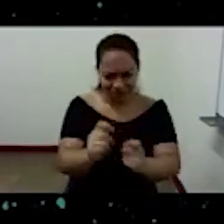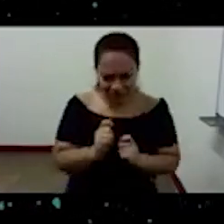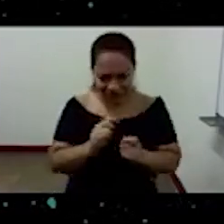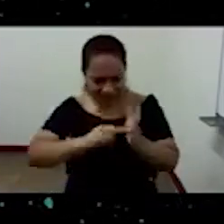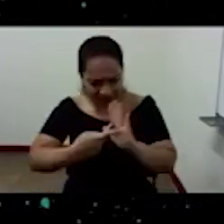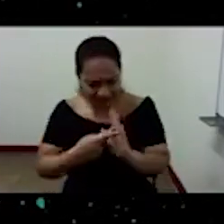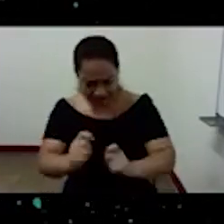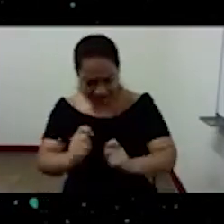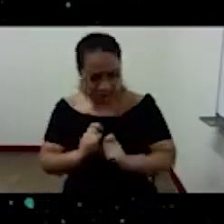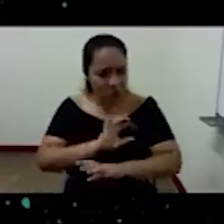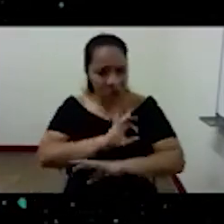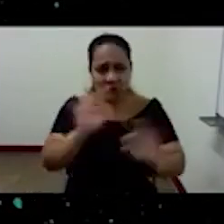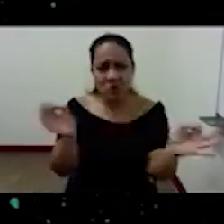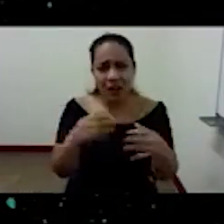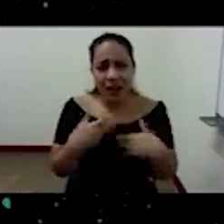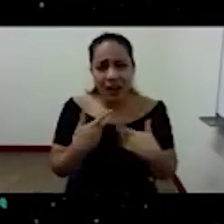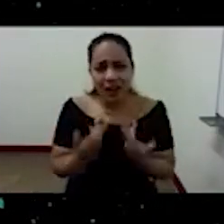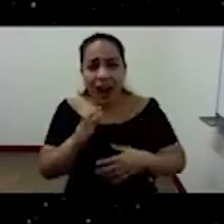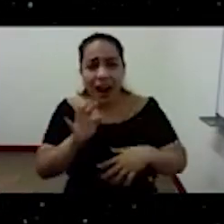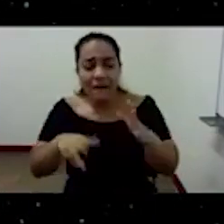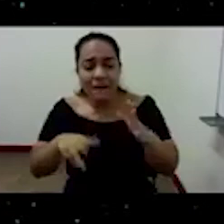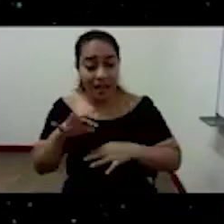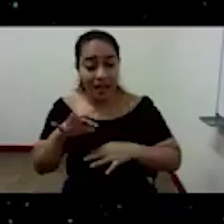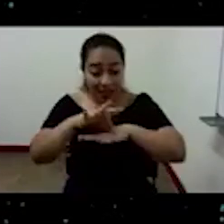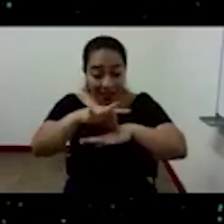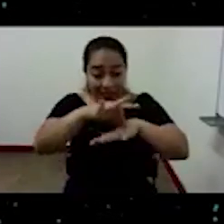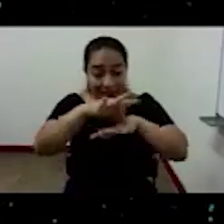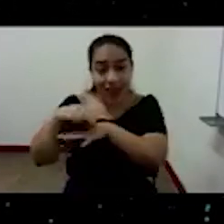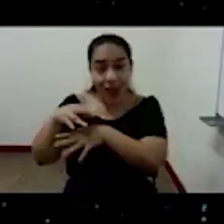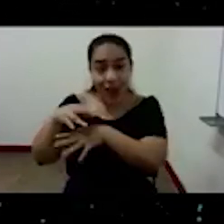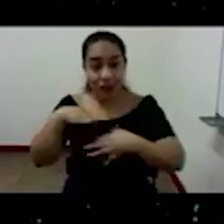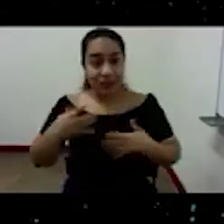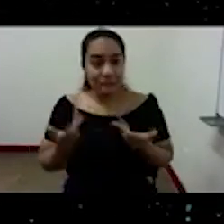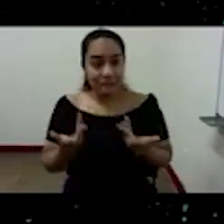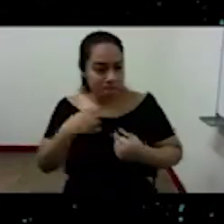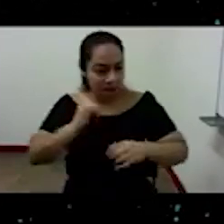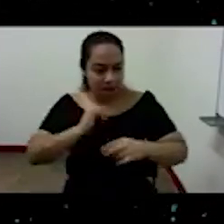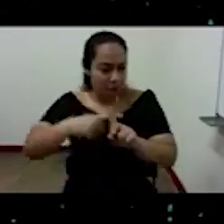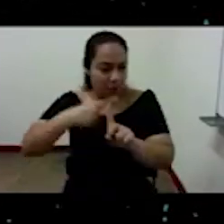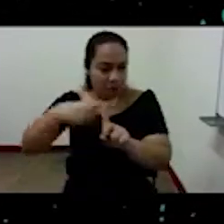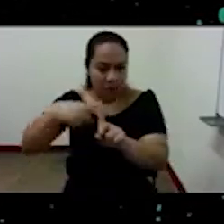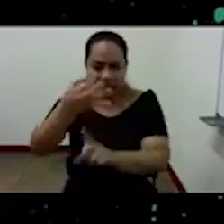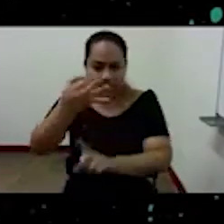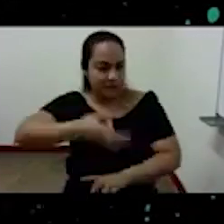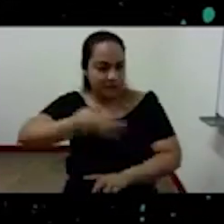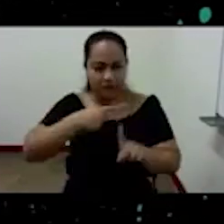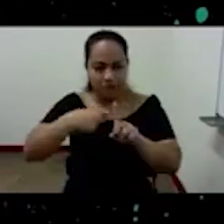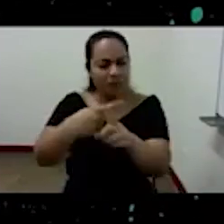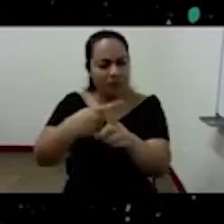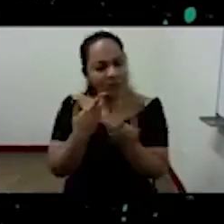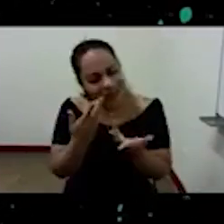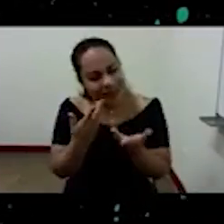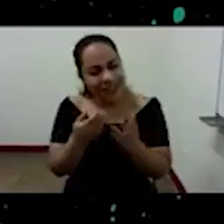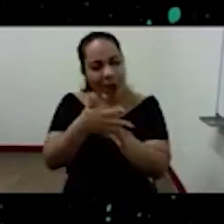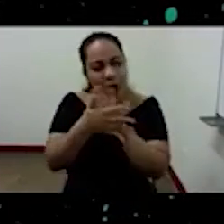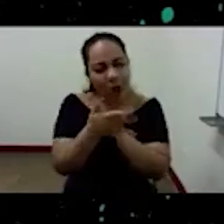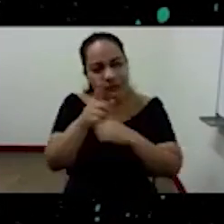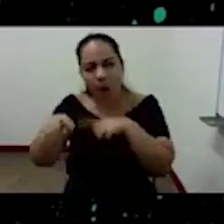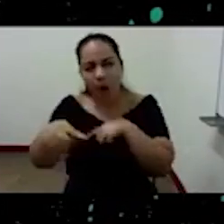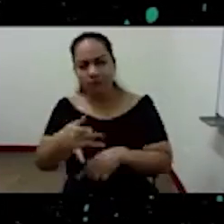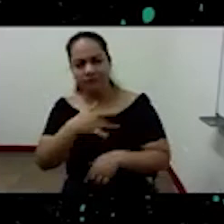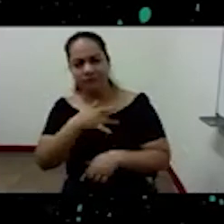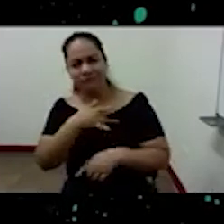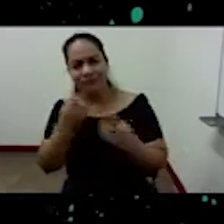estoy deprimido. Mi sistema nervioso es básicamente optimista. Sé que es una locura porque es un optimismo